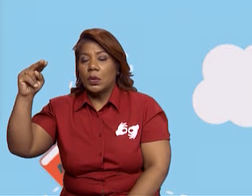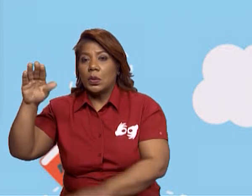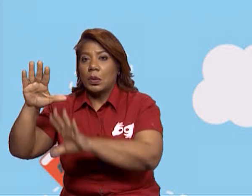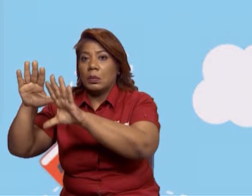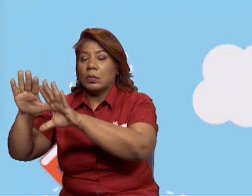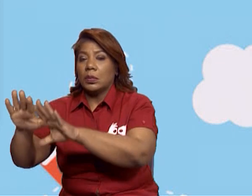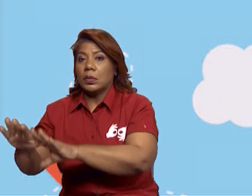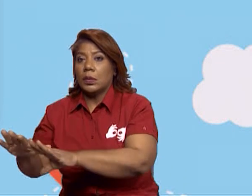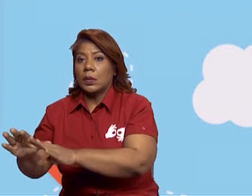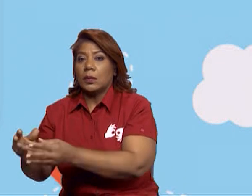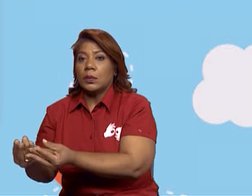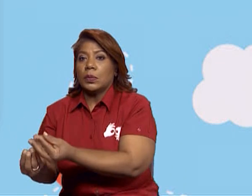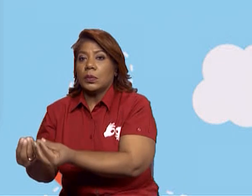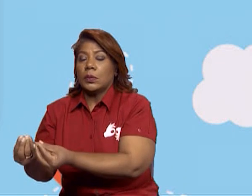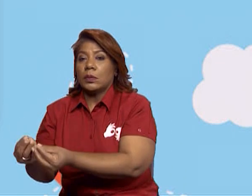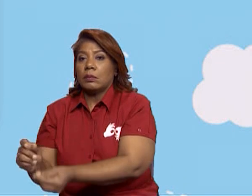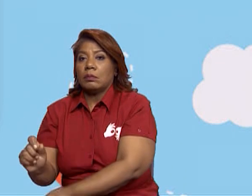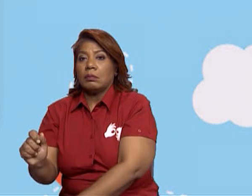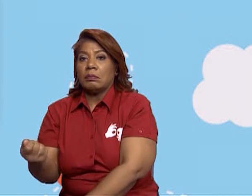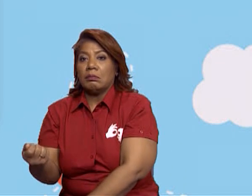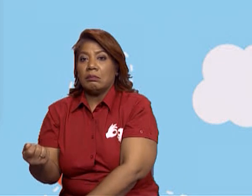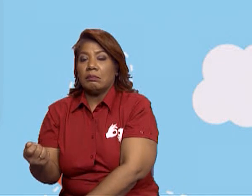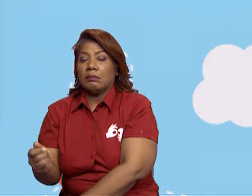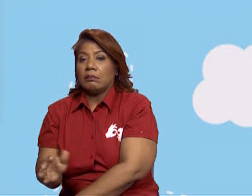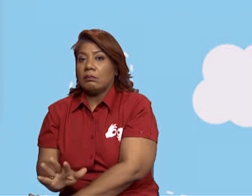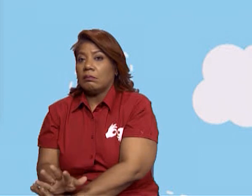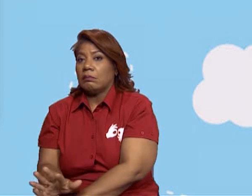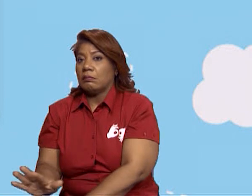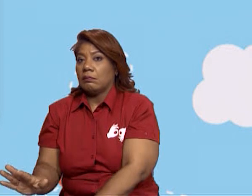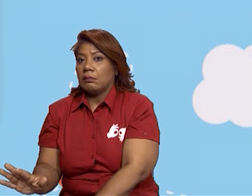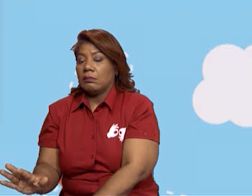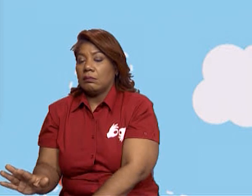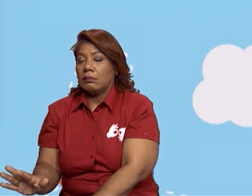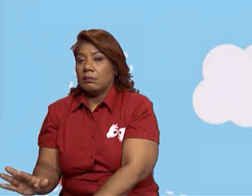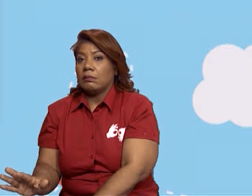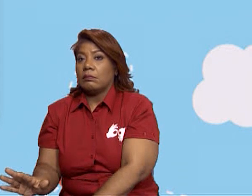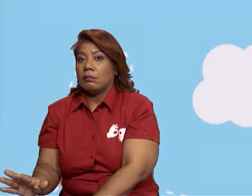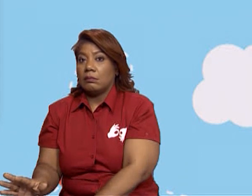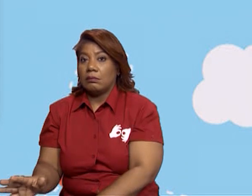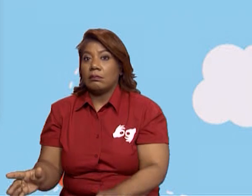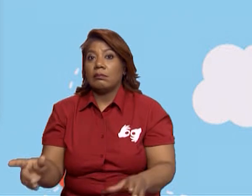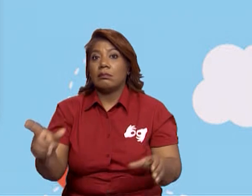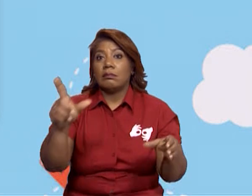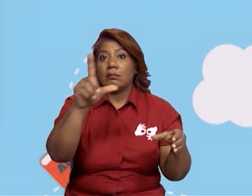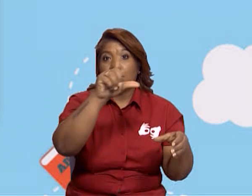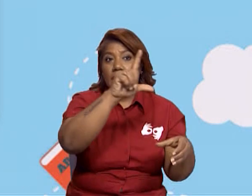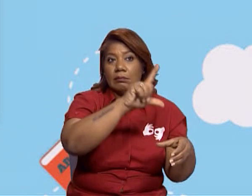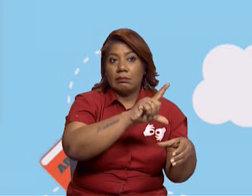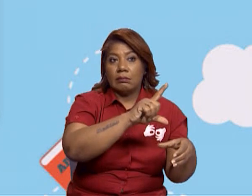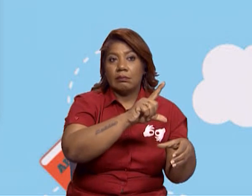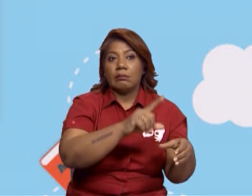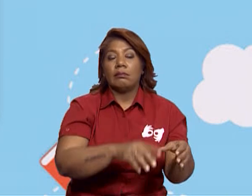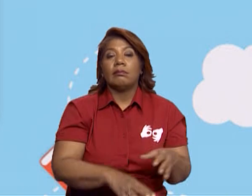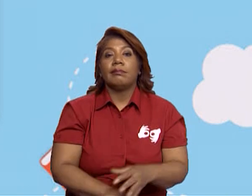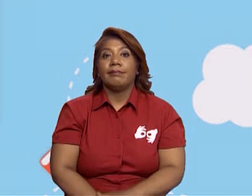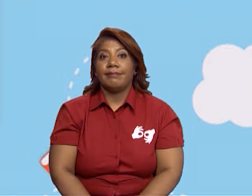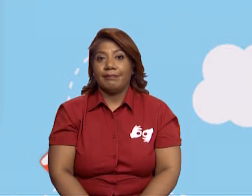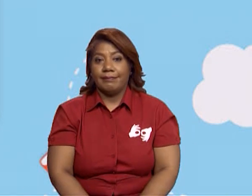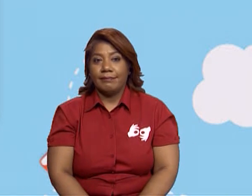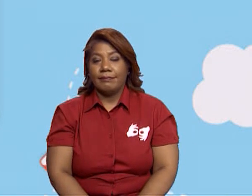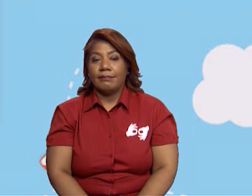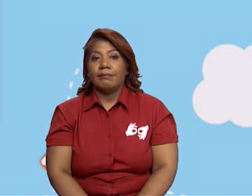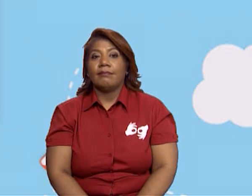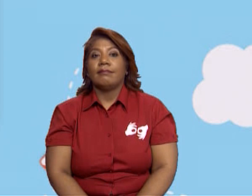La condensación puede ocurrir a cualquier temperatura y la vemos por lo general ¿en dónde, maestra? ¿Dónde vemos eso? De